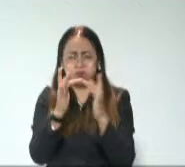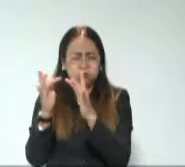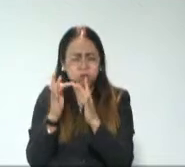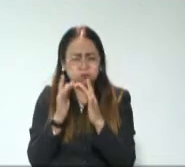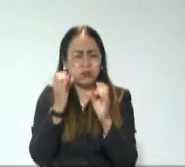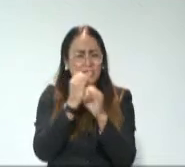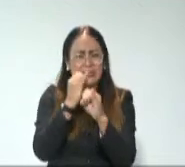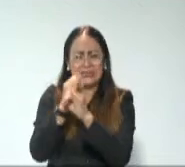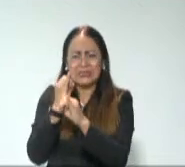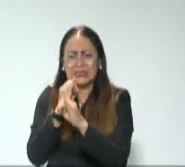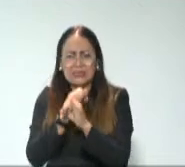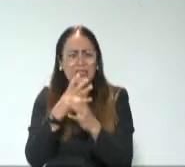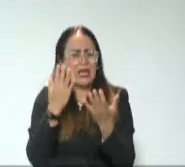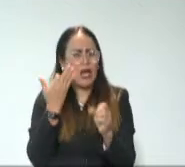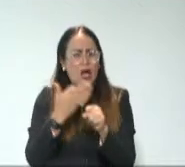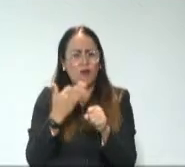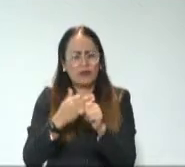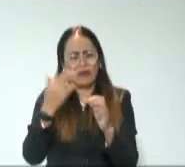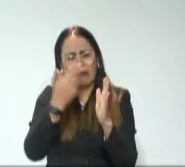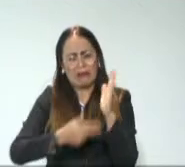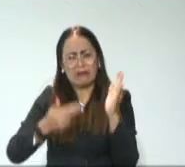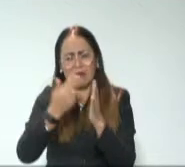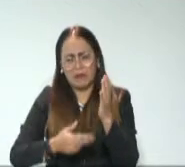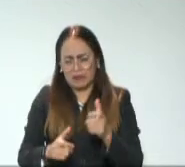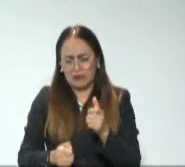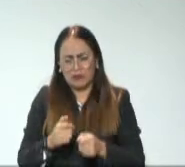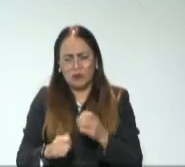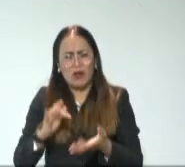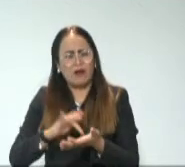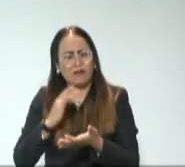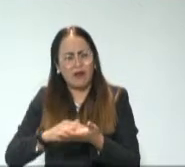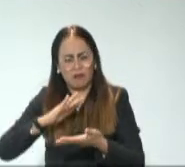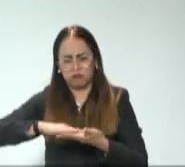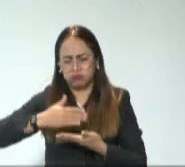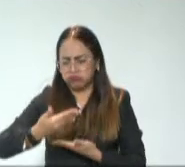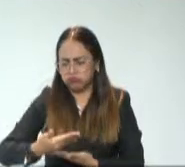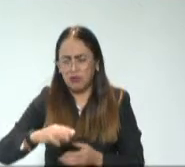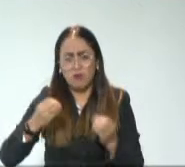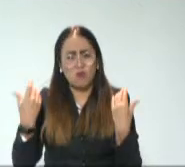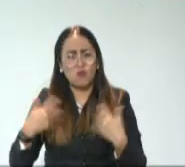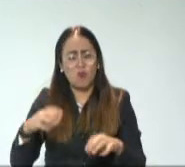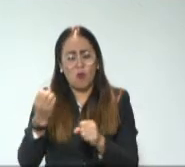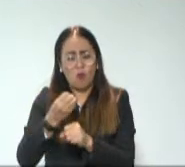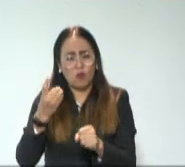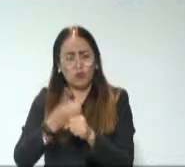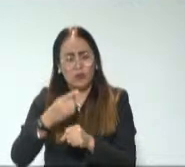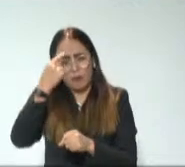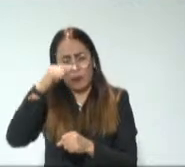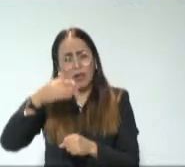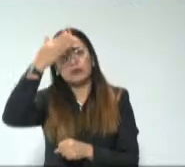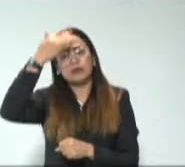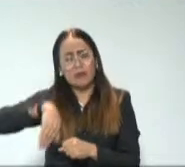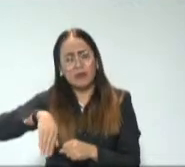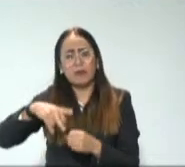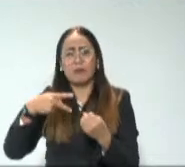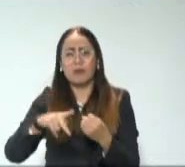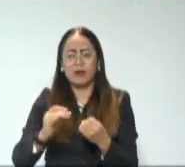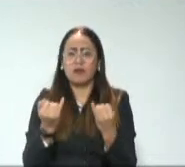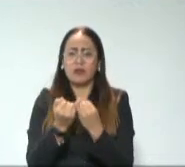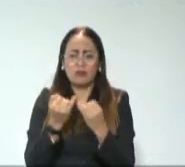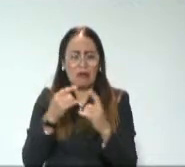herramientas digitales sin duda nos abren un gran cantidad de de oportunidades también nos abren un gran cantidad